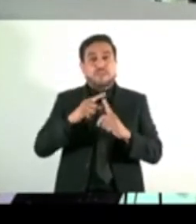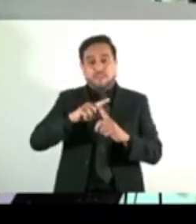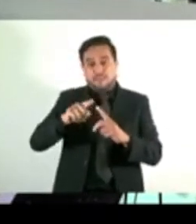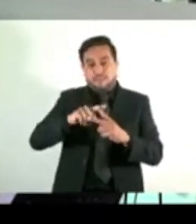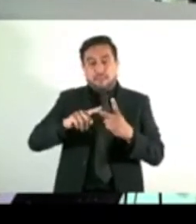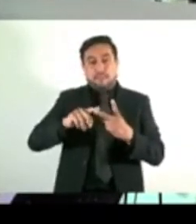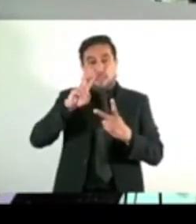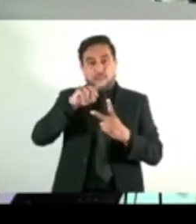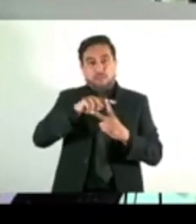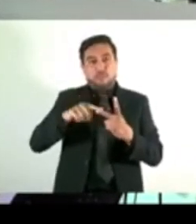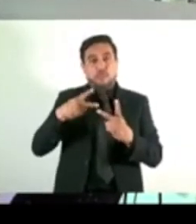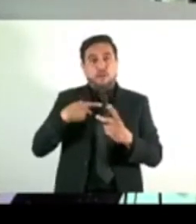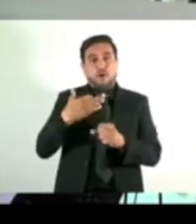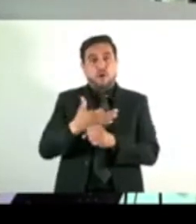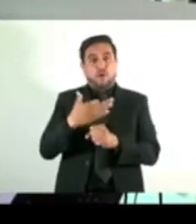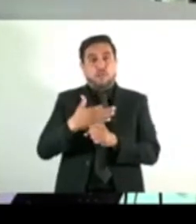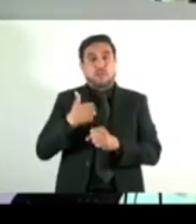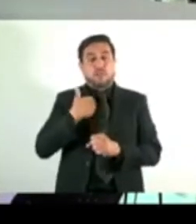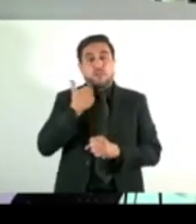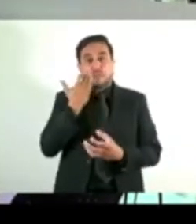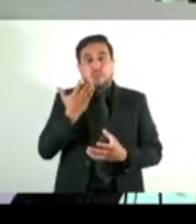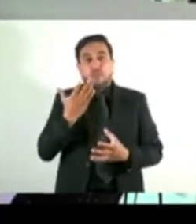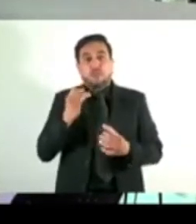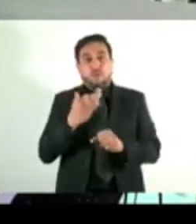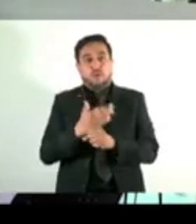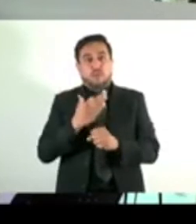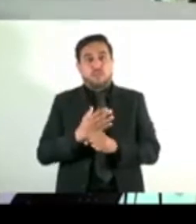órganos, procedo a su transición.